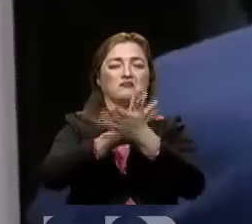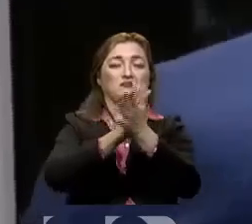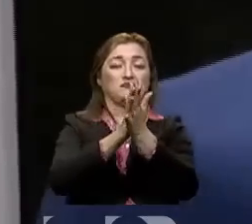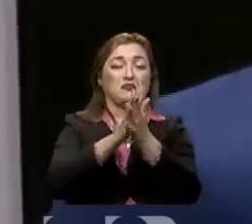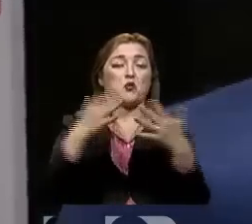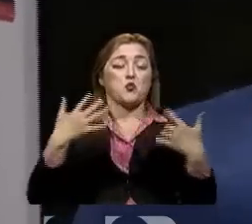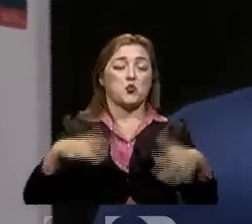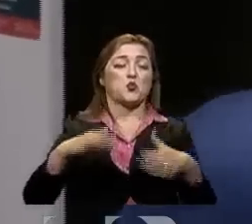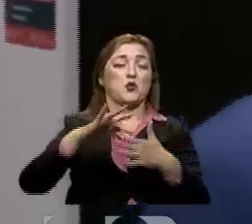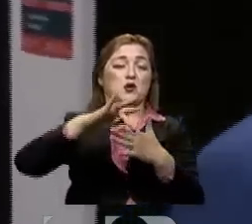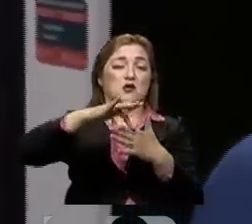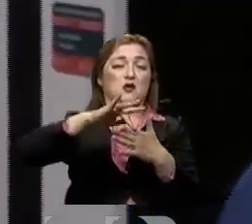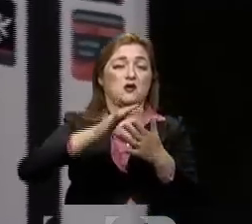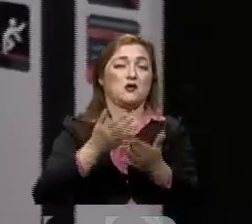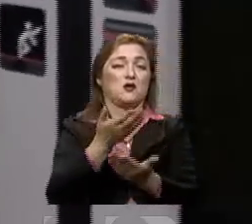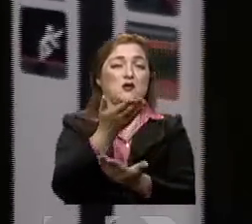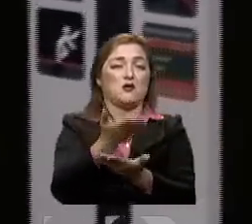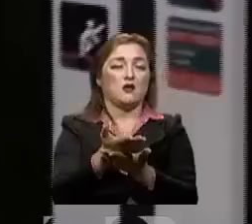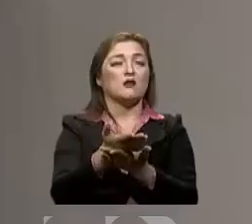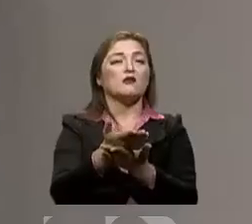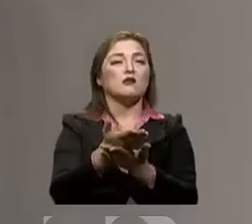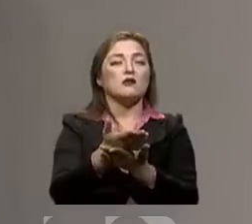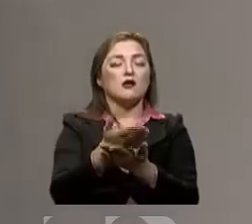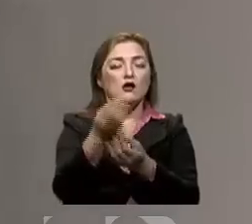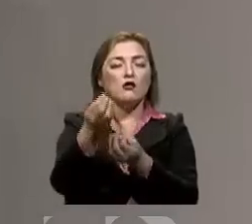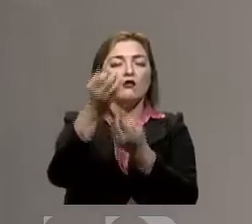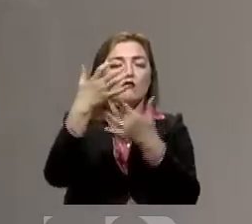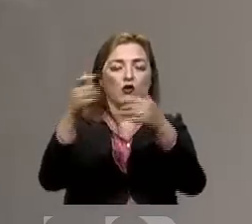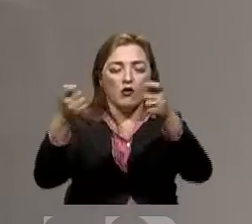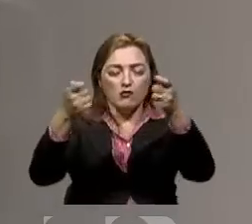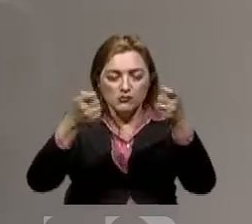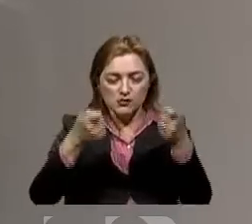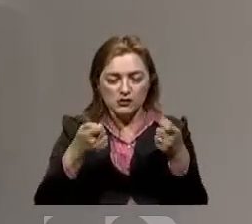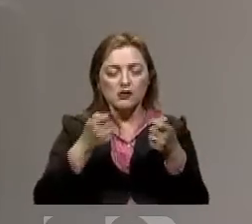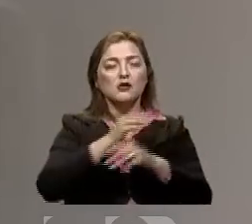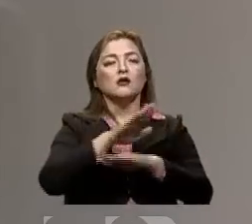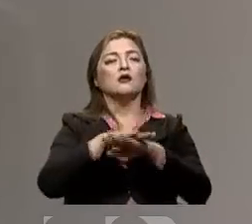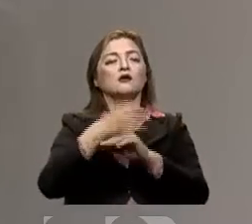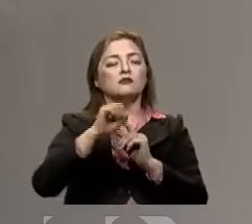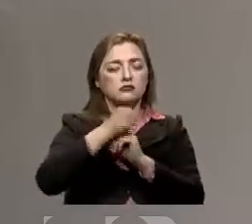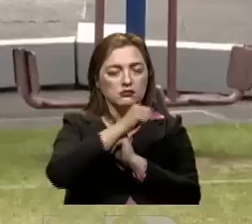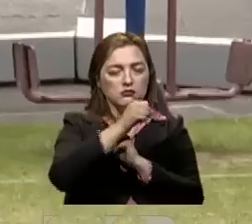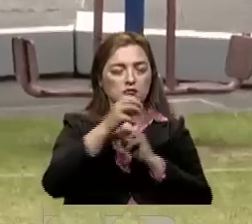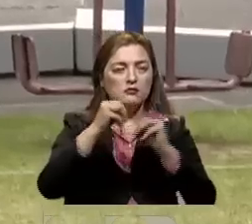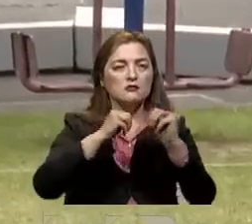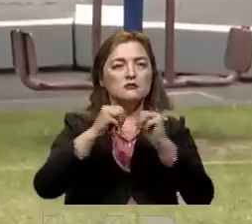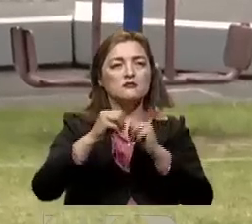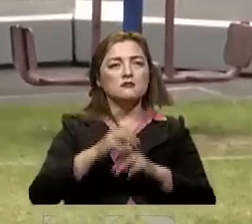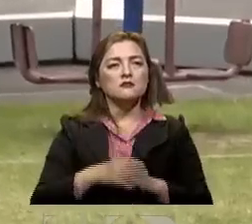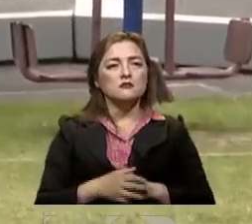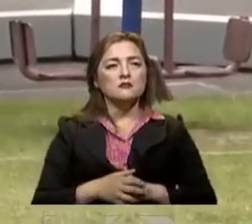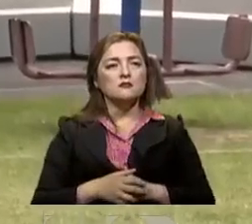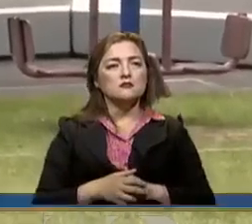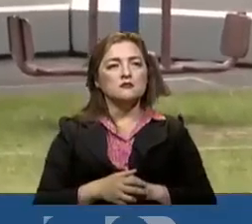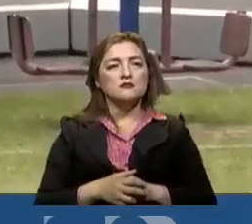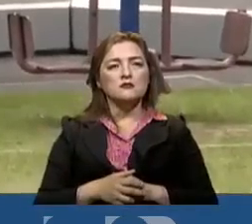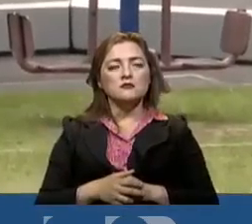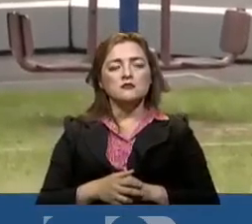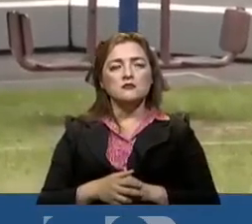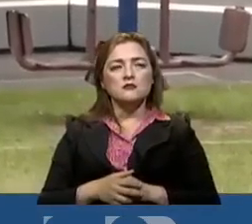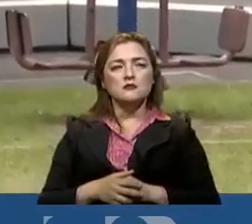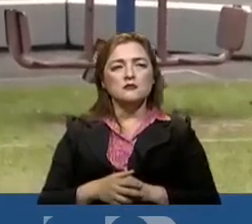y exigen además que se presenten ante el pleno los informes correspondientes sobre la situación del metro. No tener seguros,